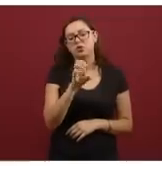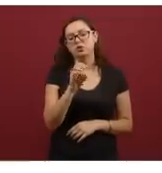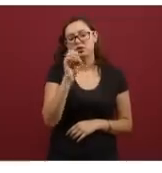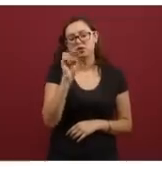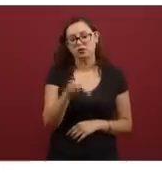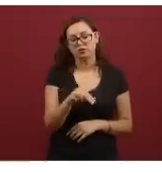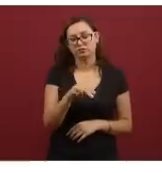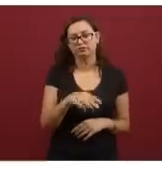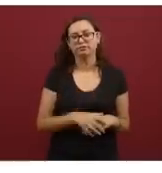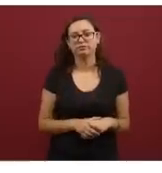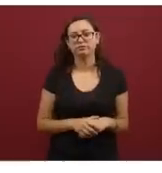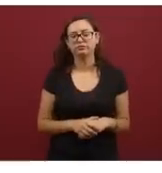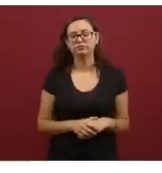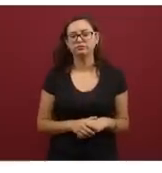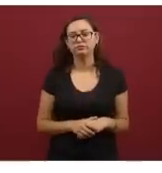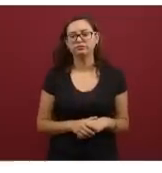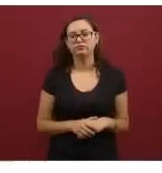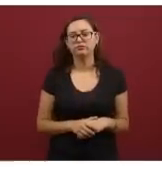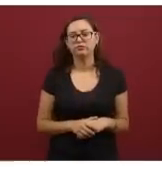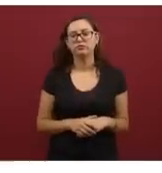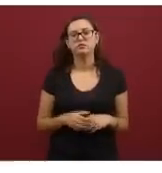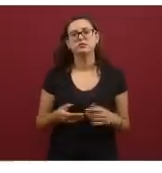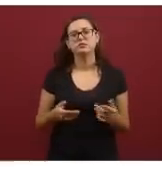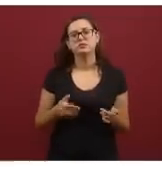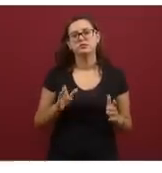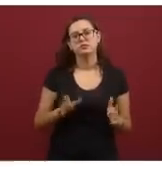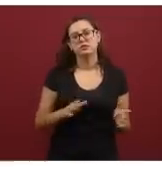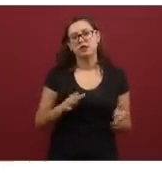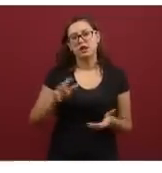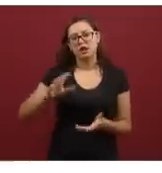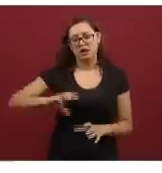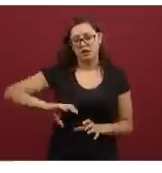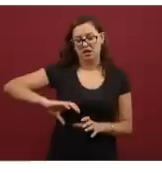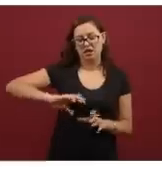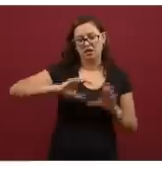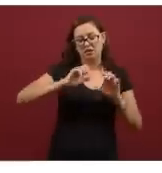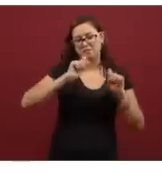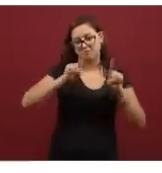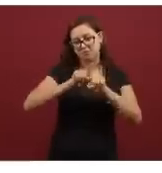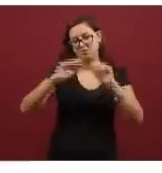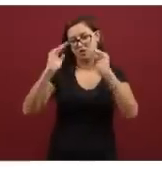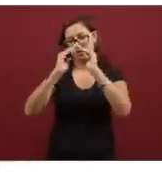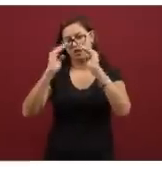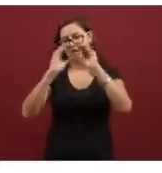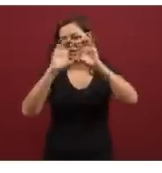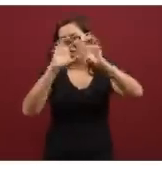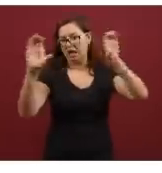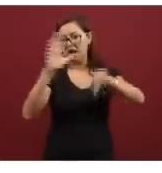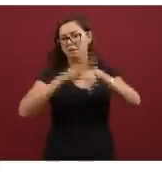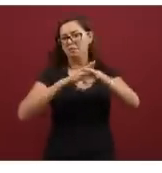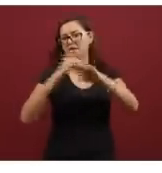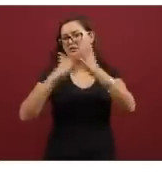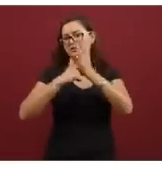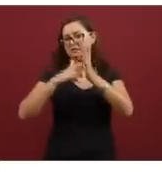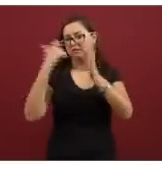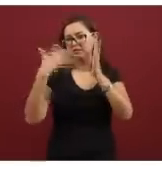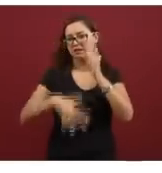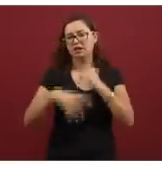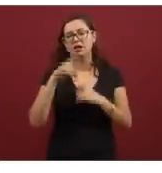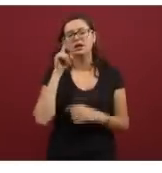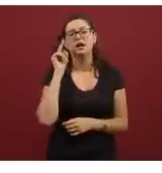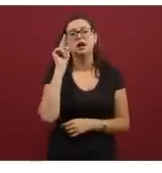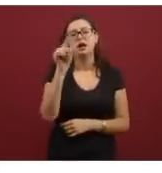Gases de Torreón SADCB, mientras para tanques estacionarios el precio más económico lo encontramos en